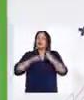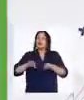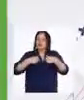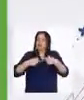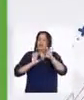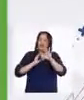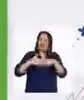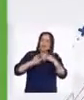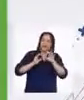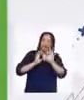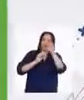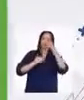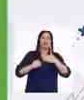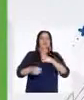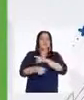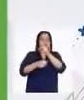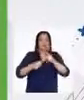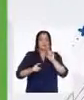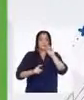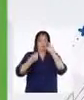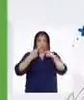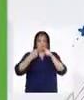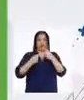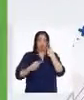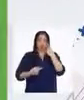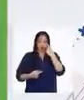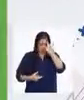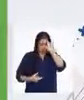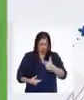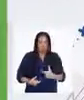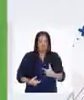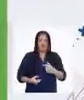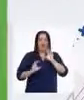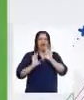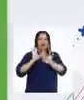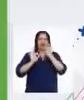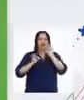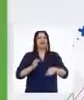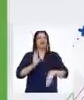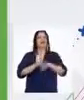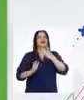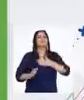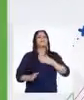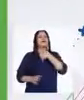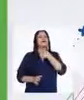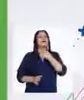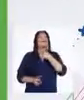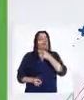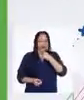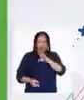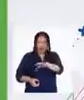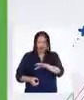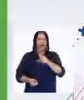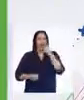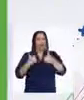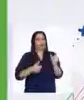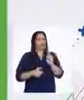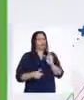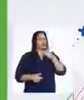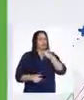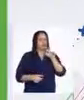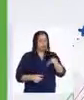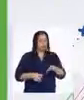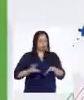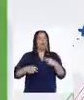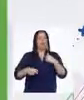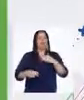Lo primero que debes tener en cuenta es conocerte, es decir, identificar qué es lo que te gusta, qué es lo que no te gusta, cuáles son